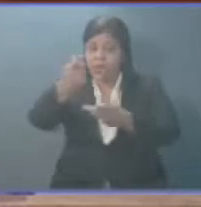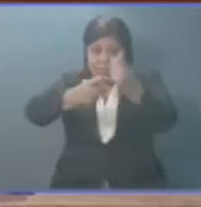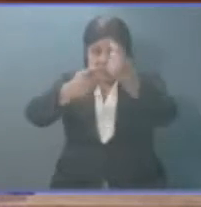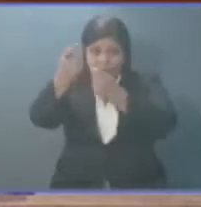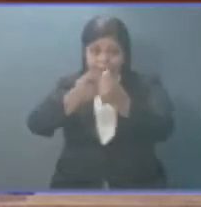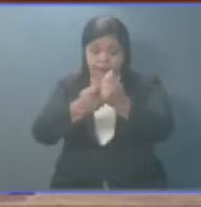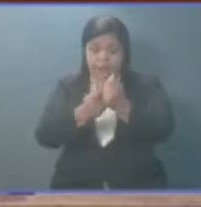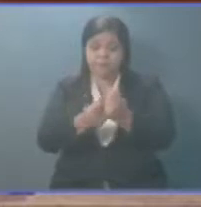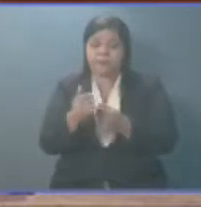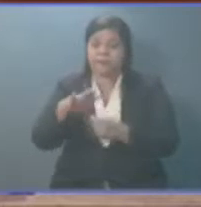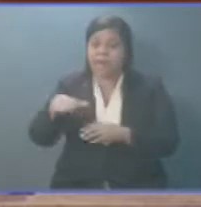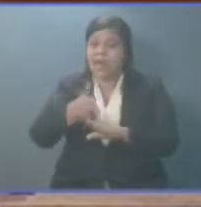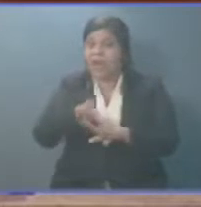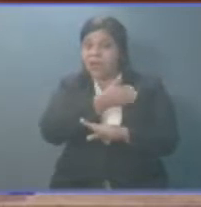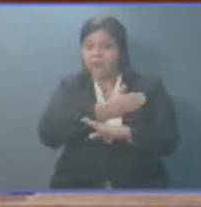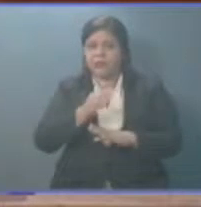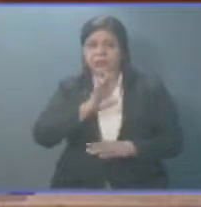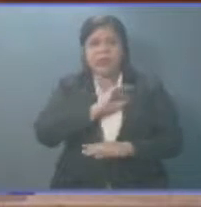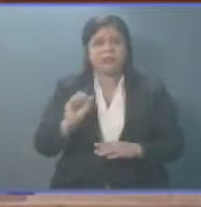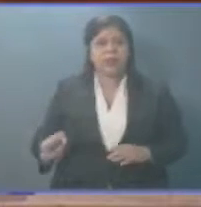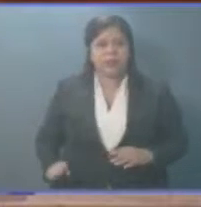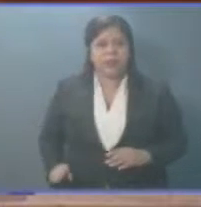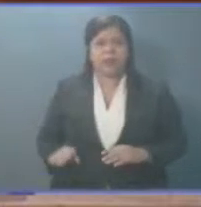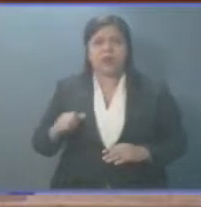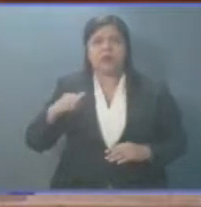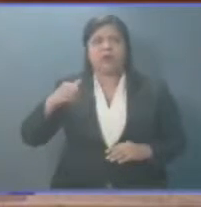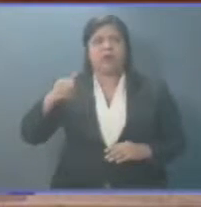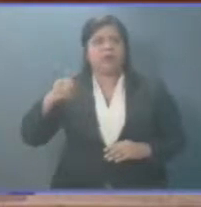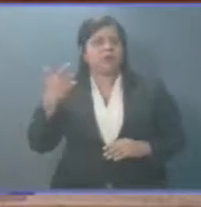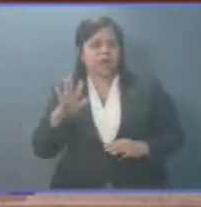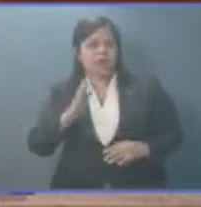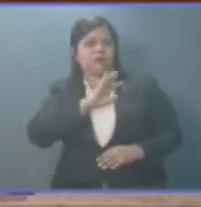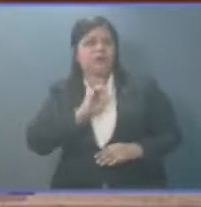un rubro que fue un orgullo de El Salvador a mediados del siglo pasado